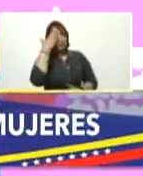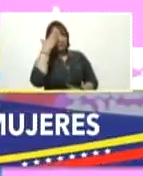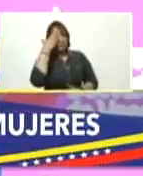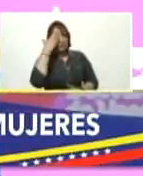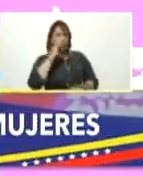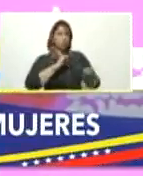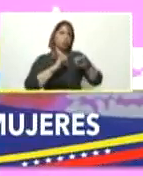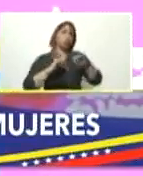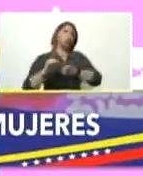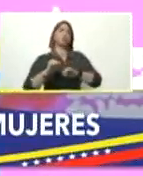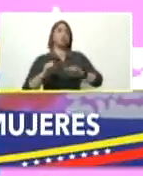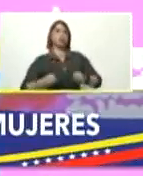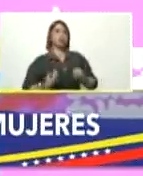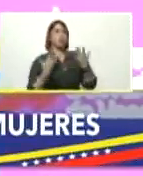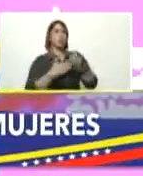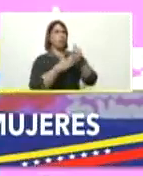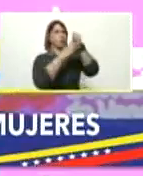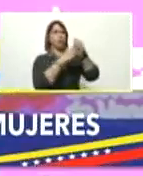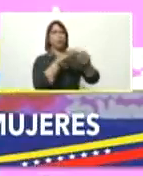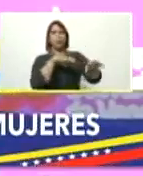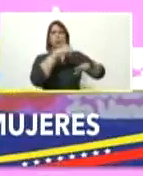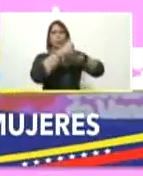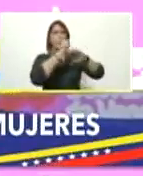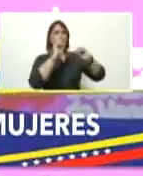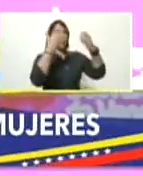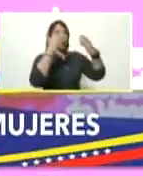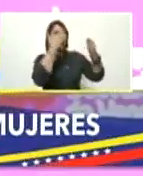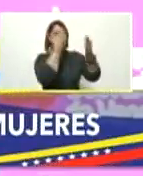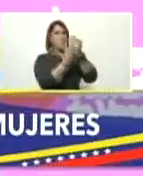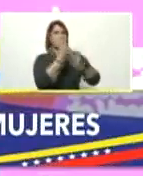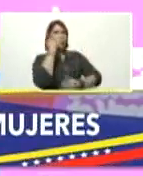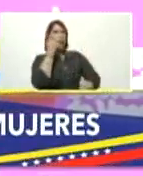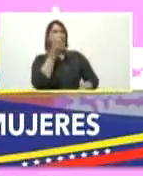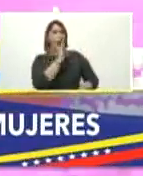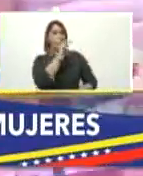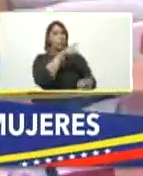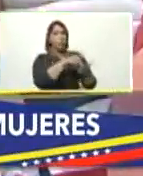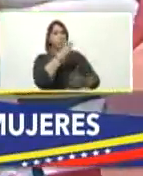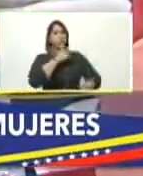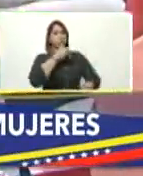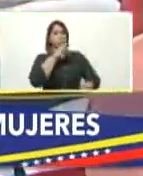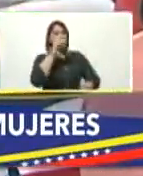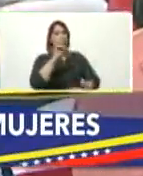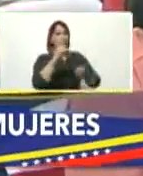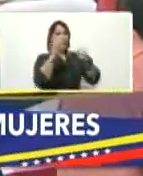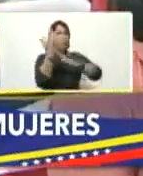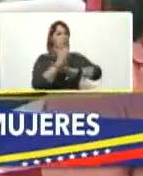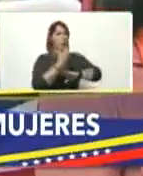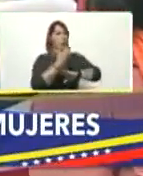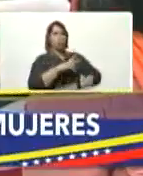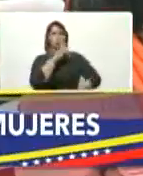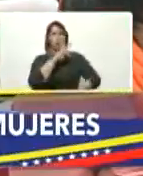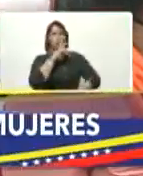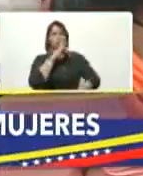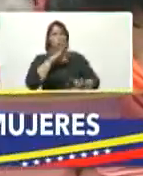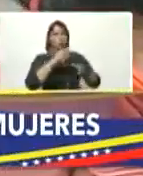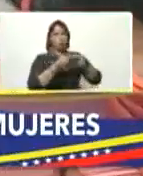mayor heroicidad, de mayor gloria, ha estado la mujer presente allí, resistiendo el bloqueo criminal a través